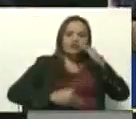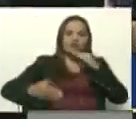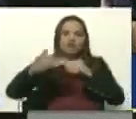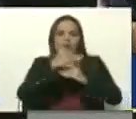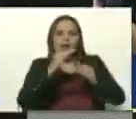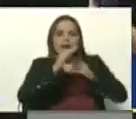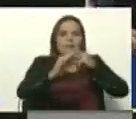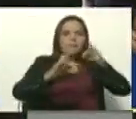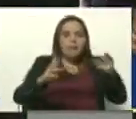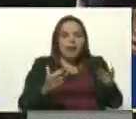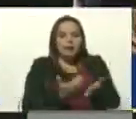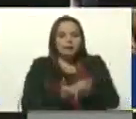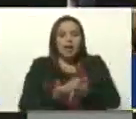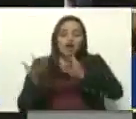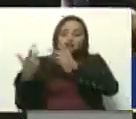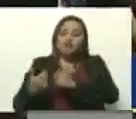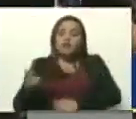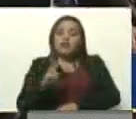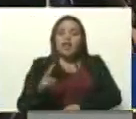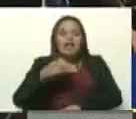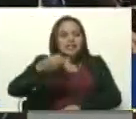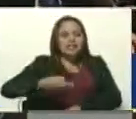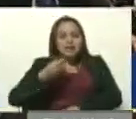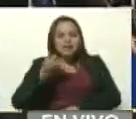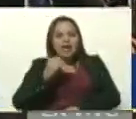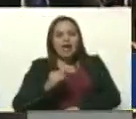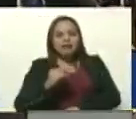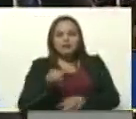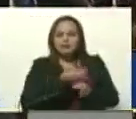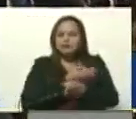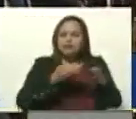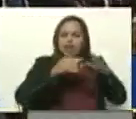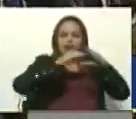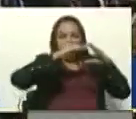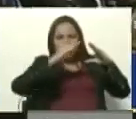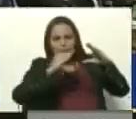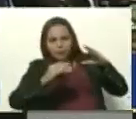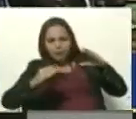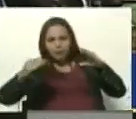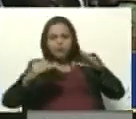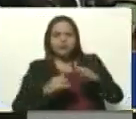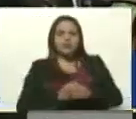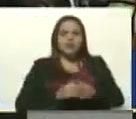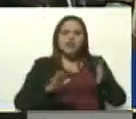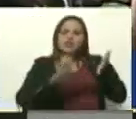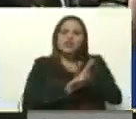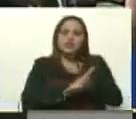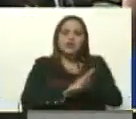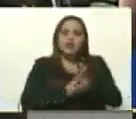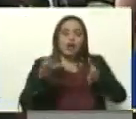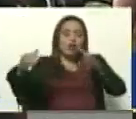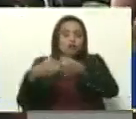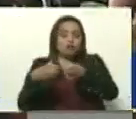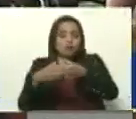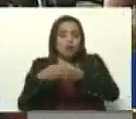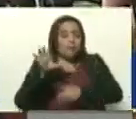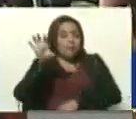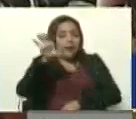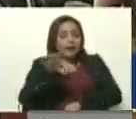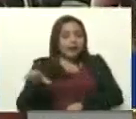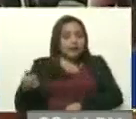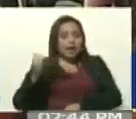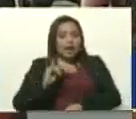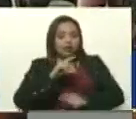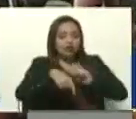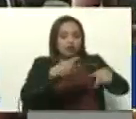pandemia, y los números de Venezuela siempre estuvieron extraordinariamente muy por encima de este grupo de países conflagrados